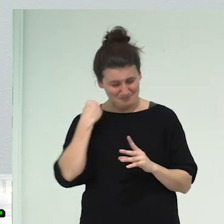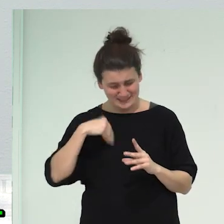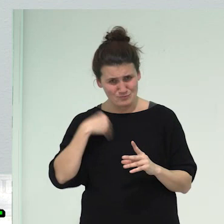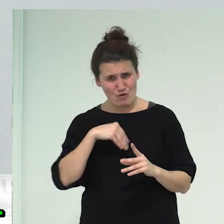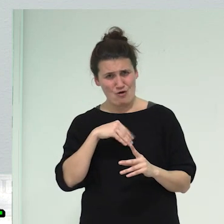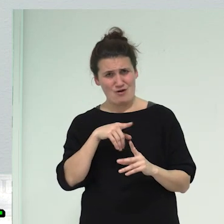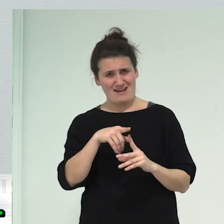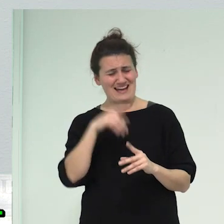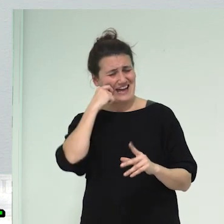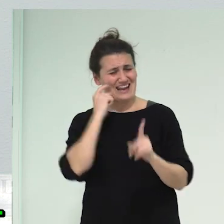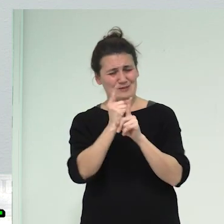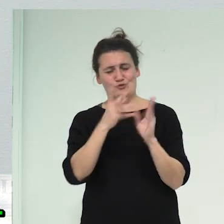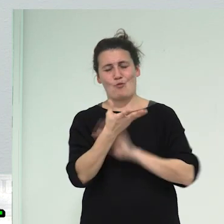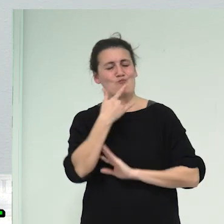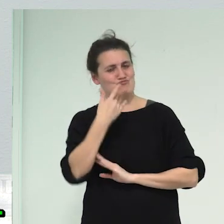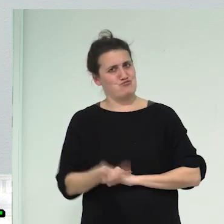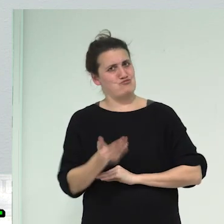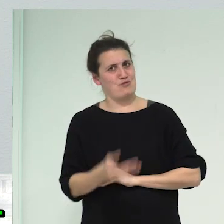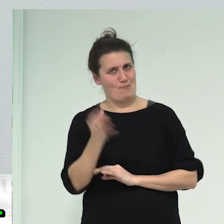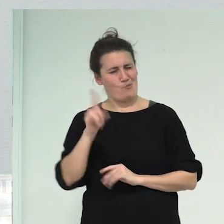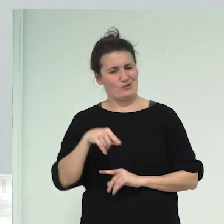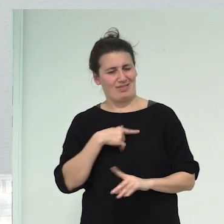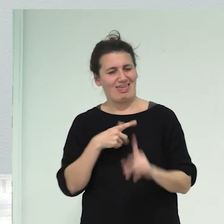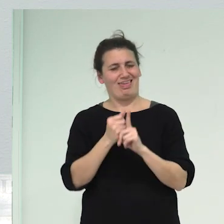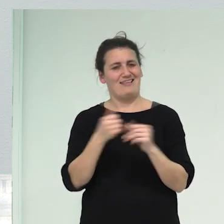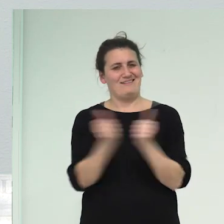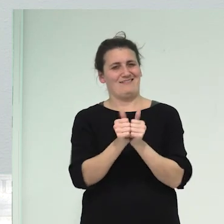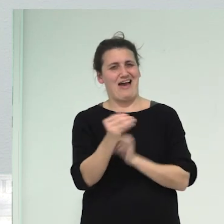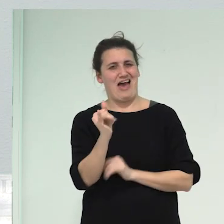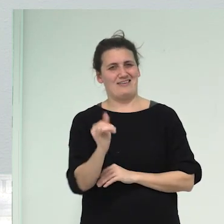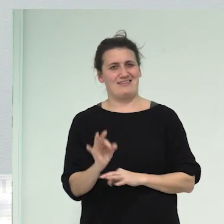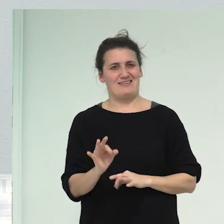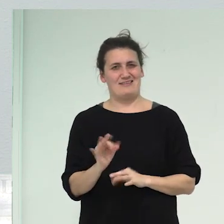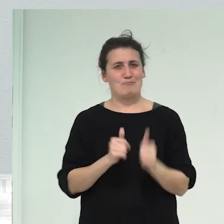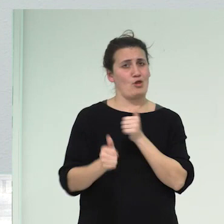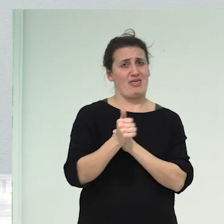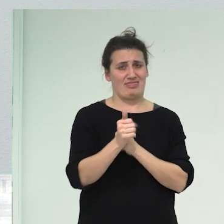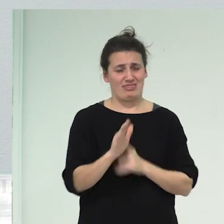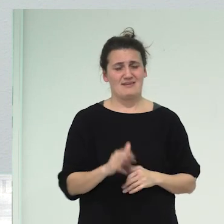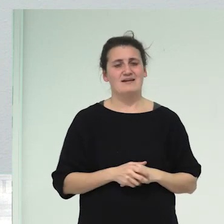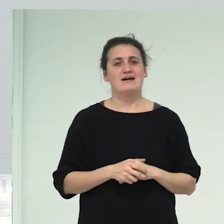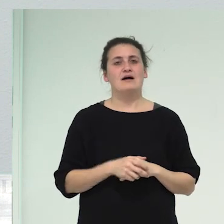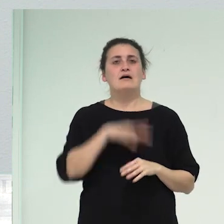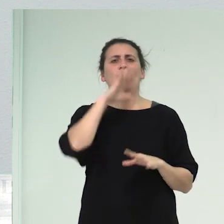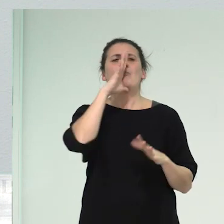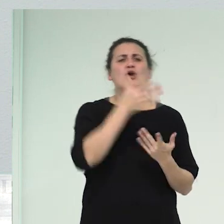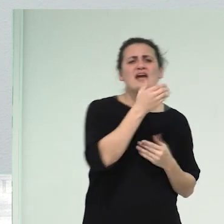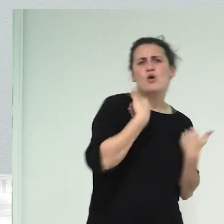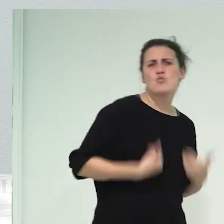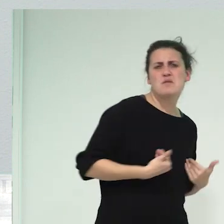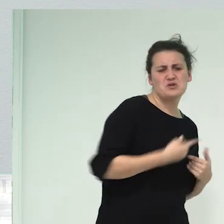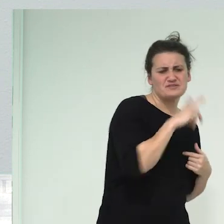y de la mano con el capitalismo y con el patriarcado. Pero ¿por qué algunos cuerpos valen más y otros menos,